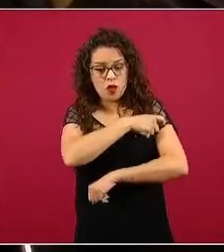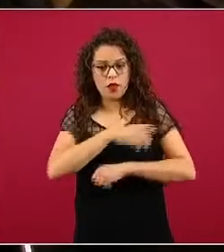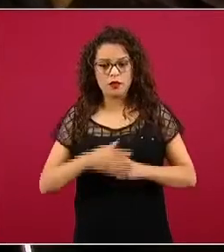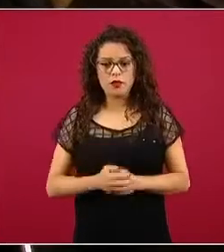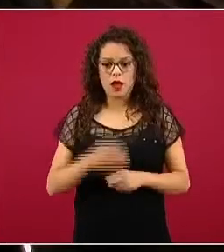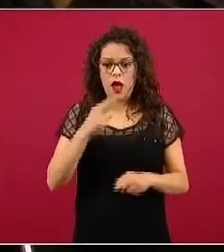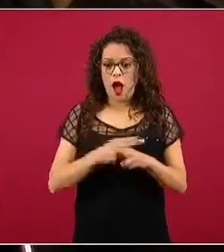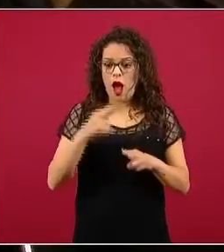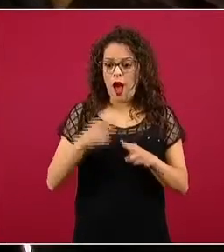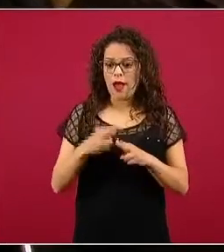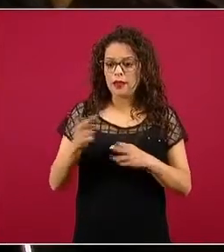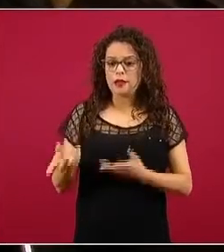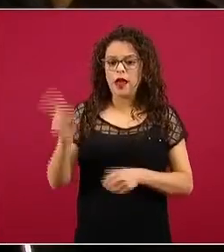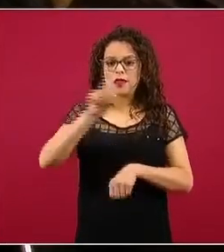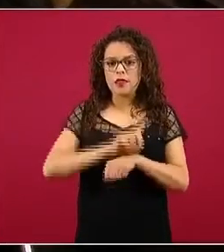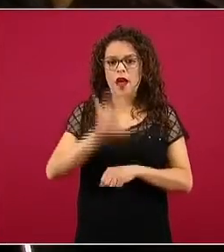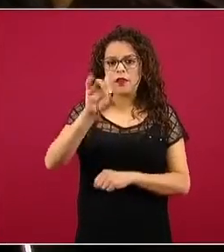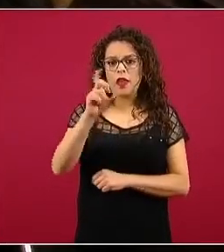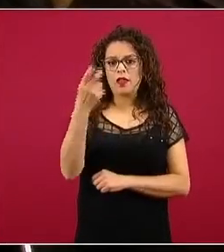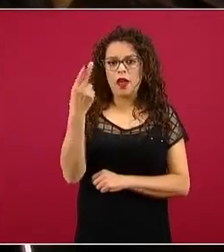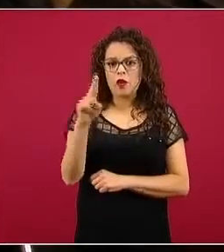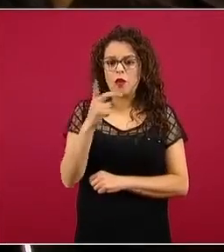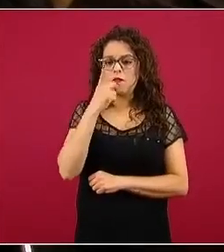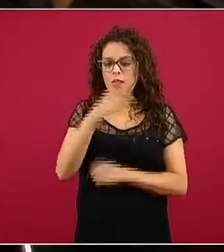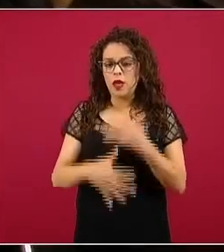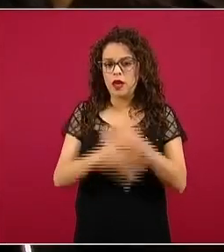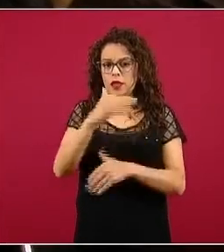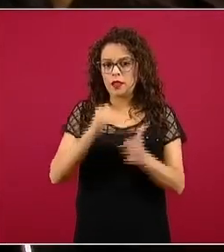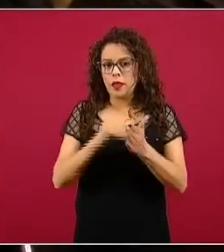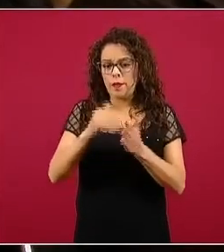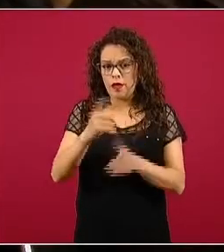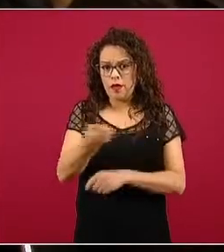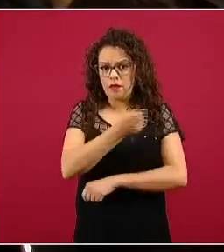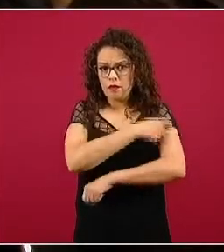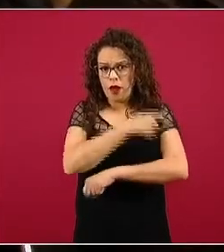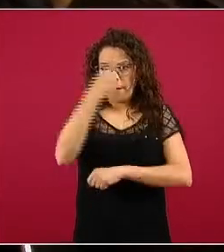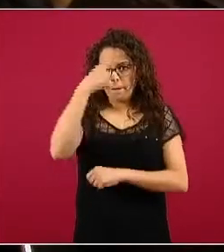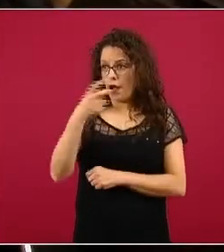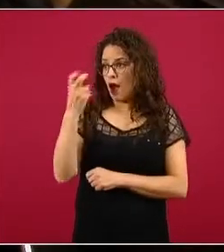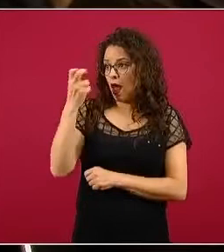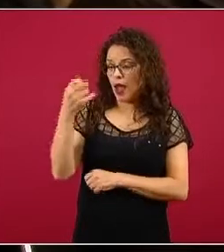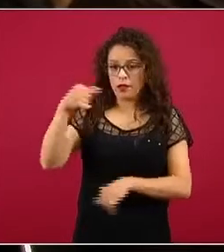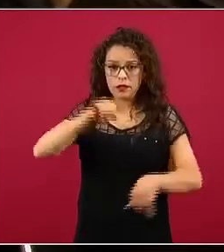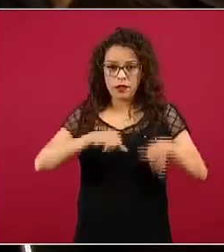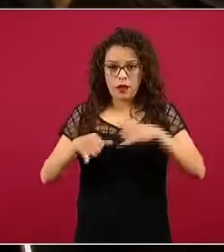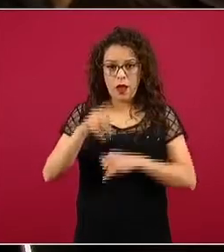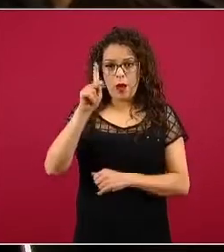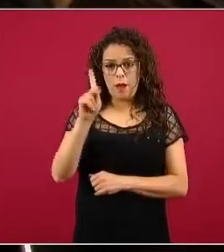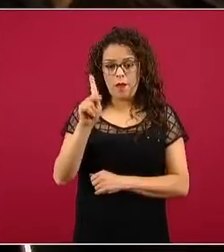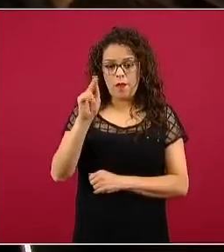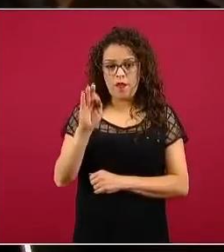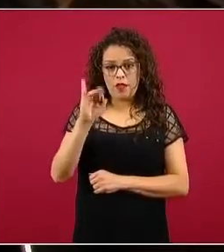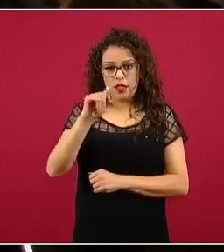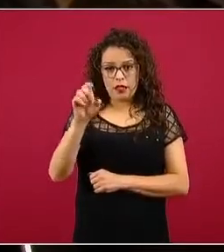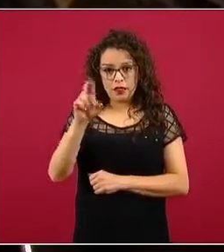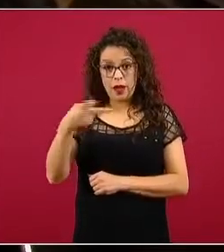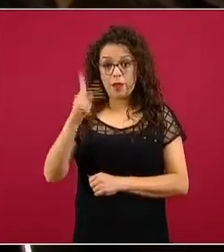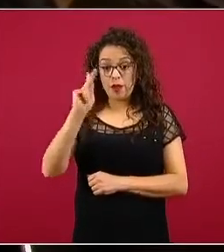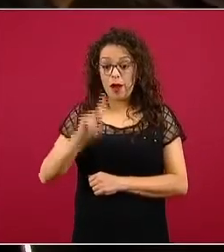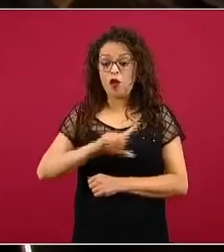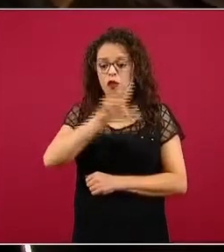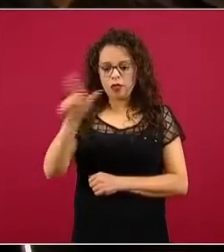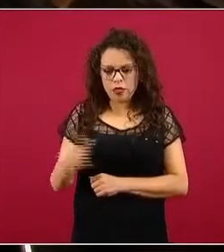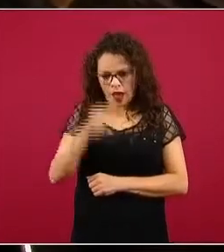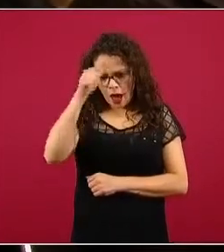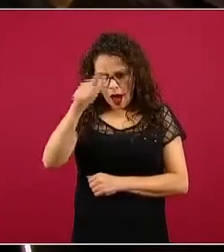el 30 de noviembre se hablaba solo de 15 millones de vacunas para la farmacéutica Pfizer, pero bueno, después tuvimos este nuevo convenio. Va a haber